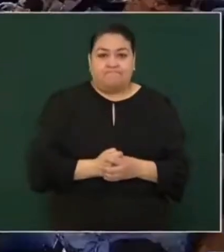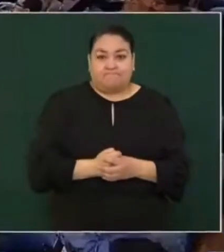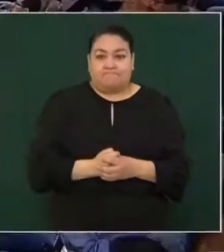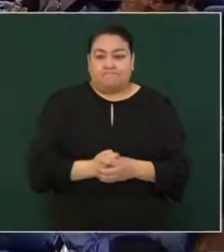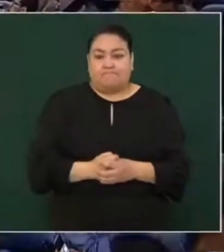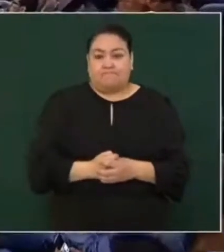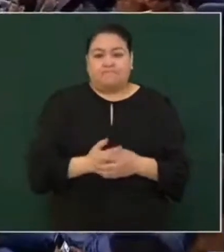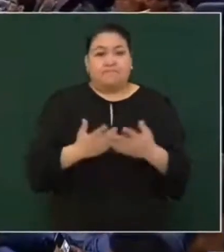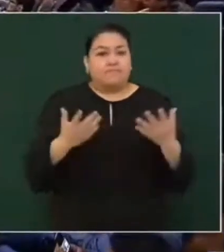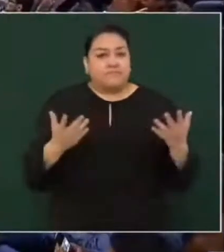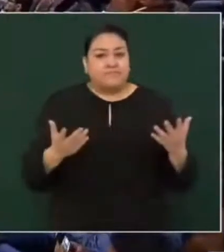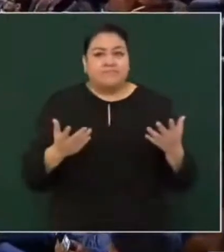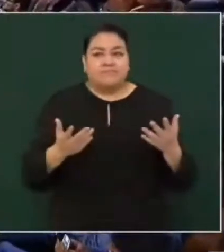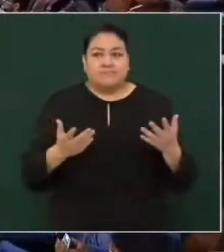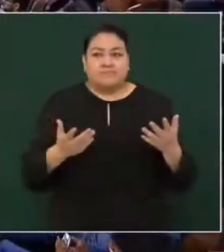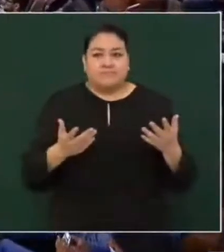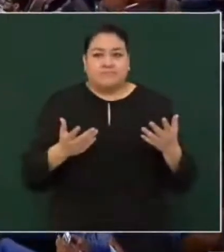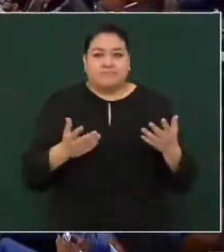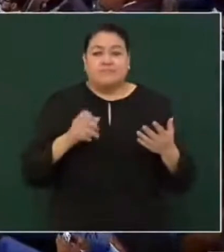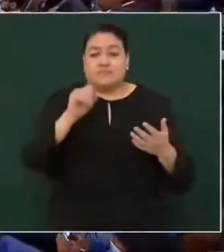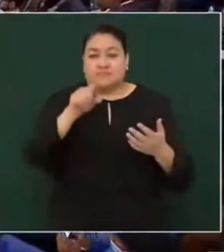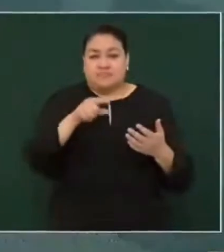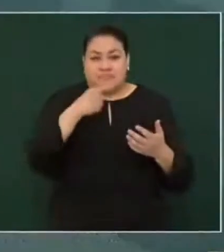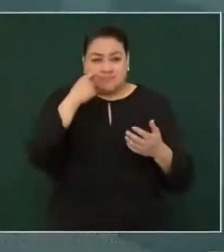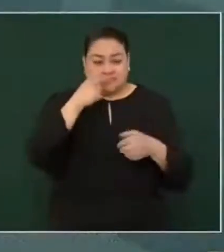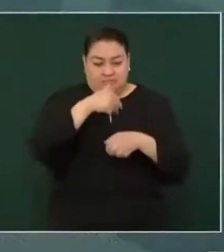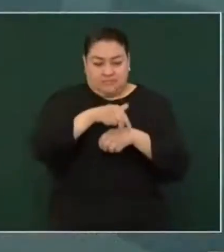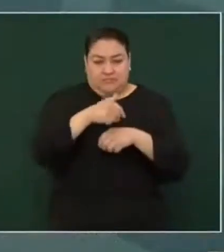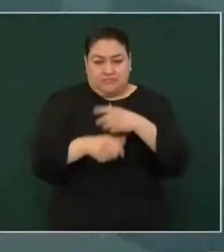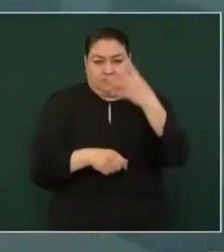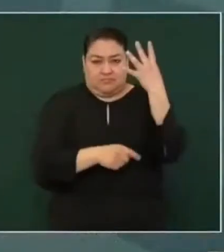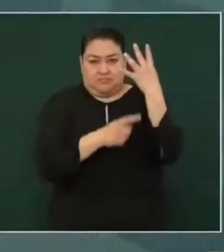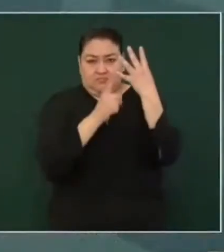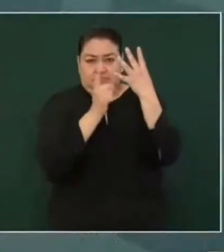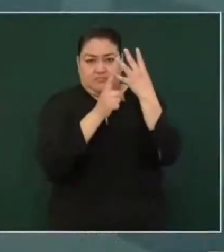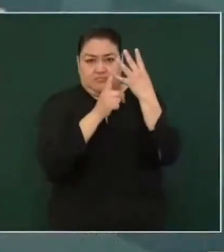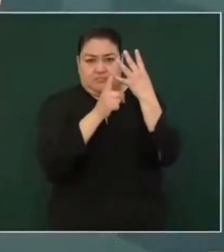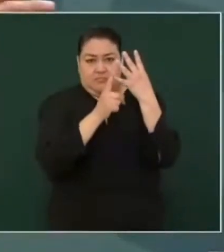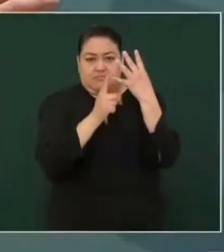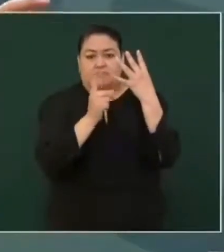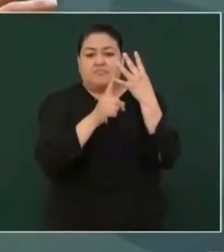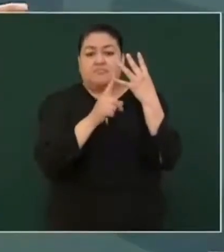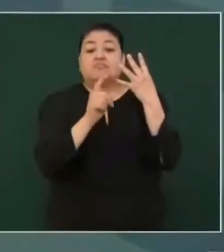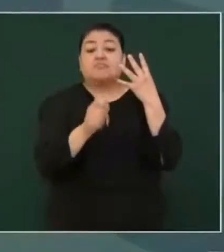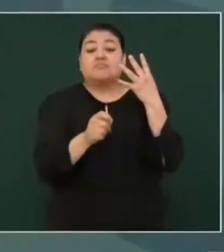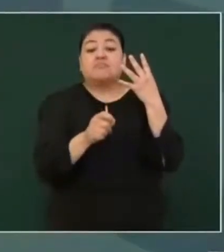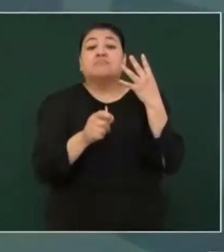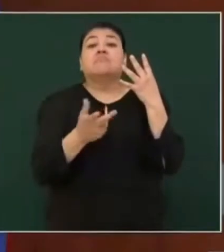Entonces, el planteamiento 4 es, a ver,